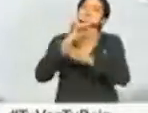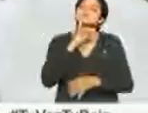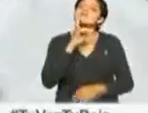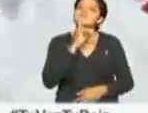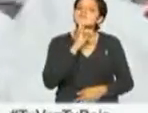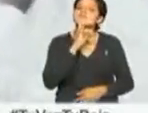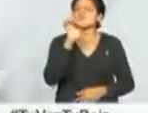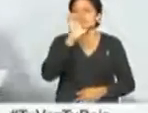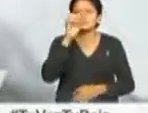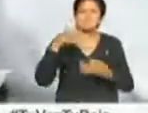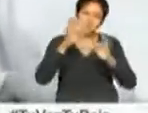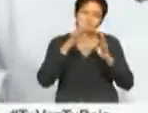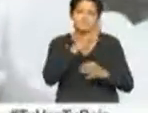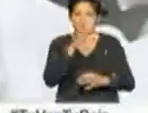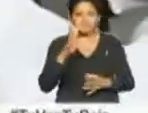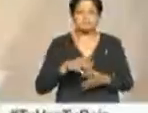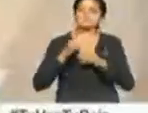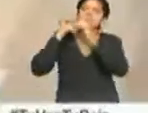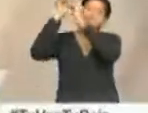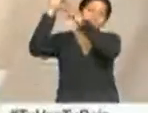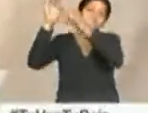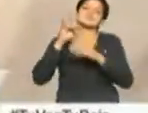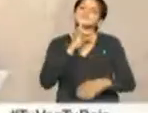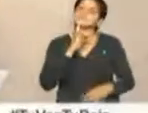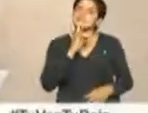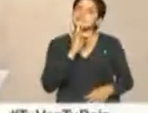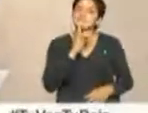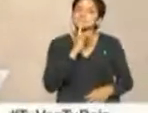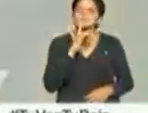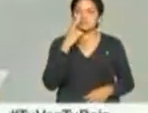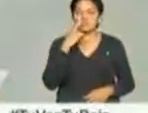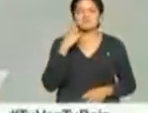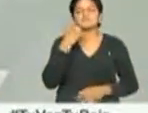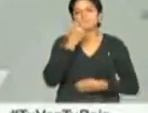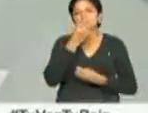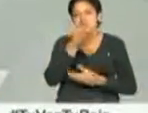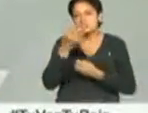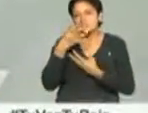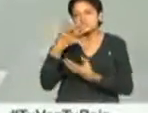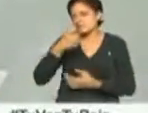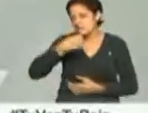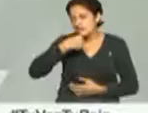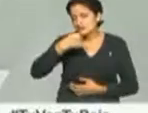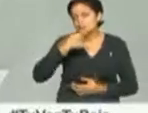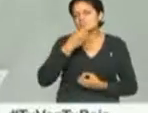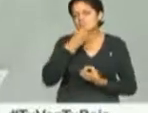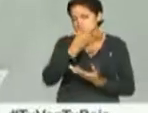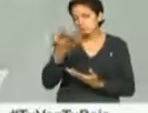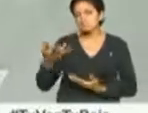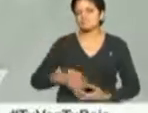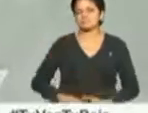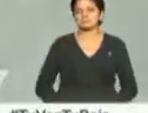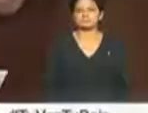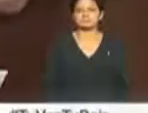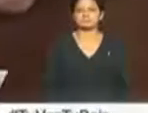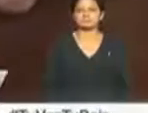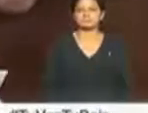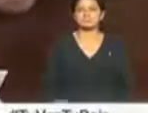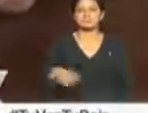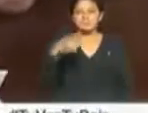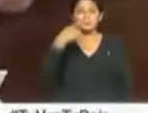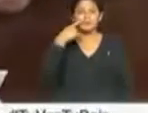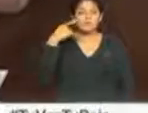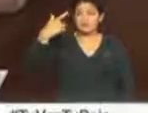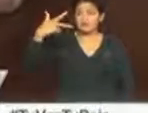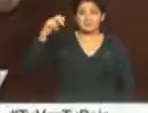Así lo indicó el comisionado nacional de seguridad, Renato Sales Heredia, en una entrevista con la cadena Televisa. Guzmán fue recapturado